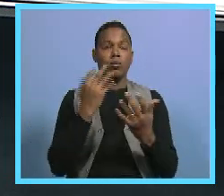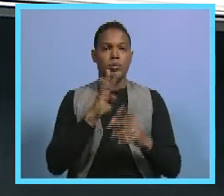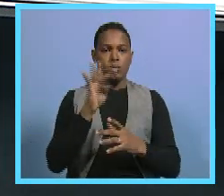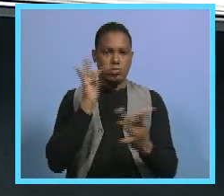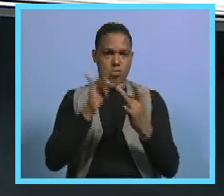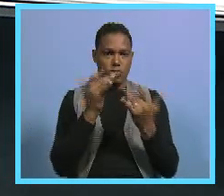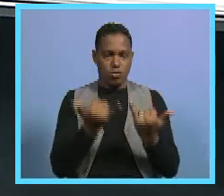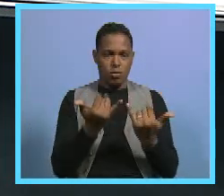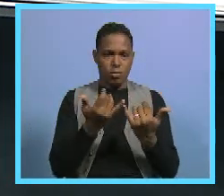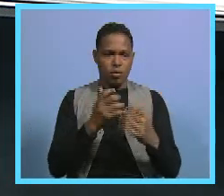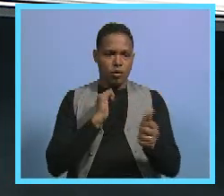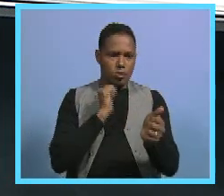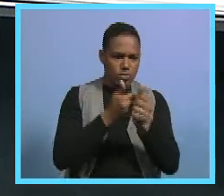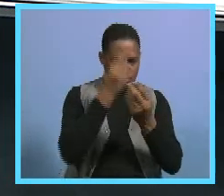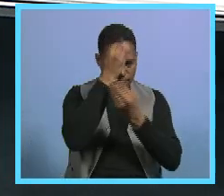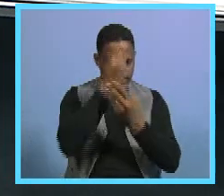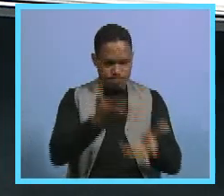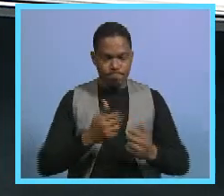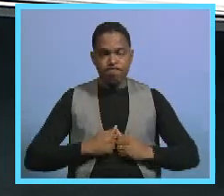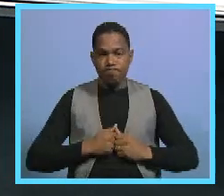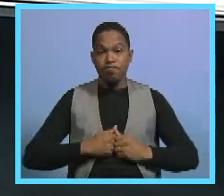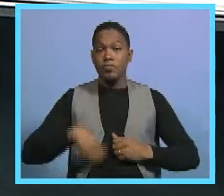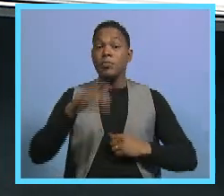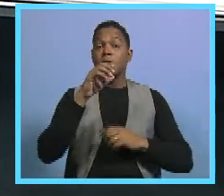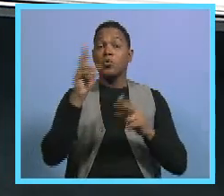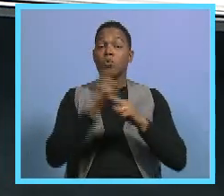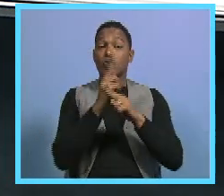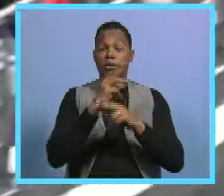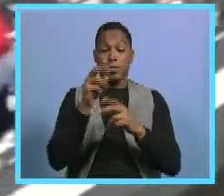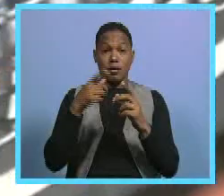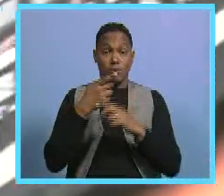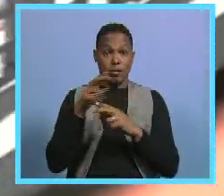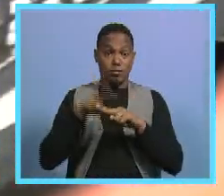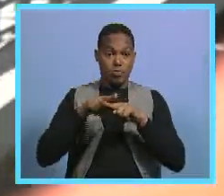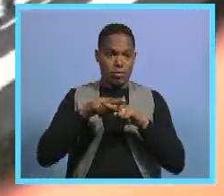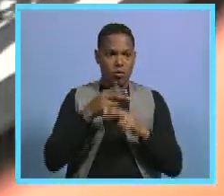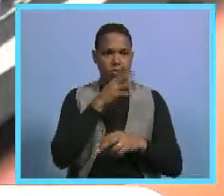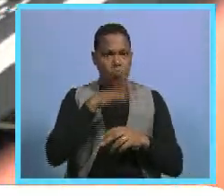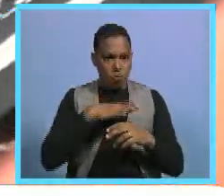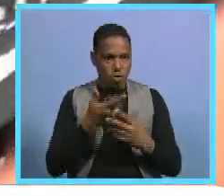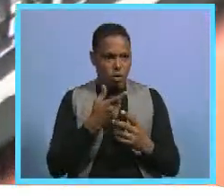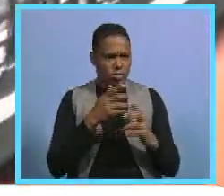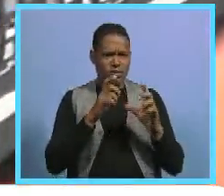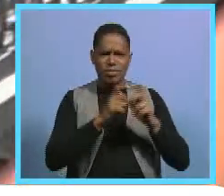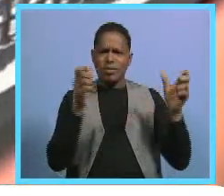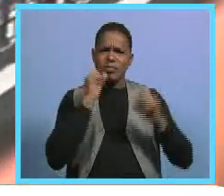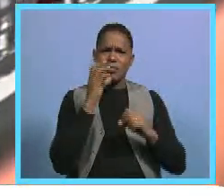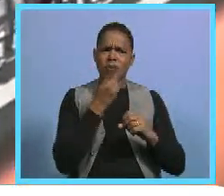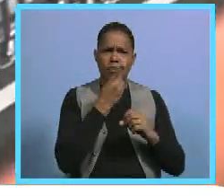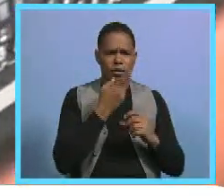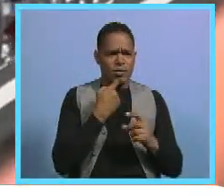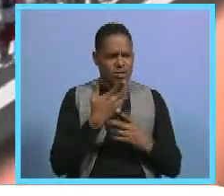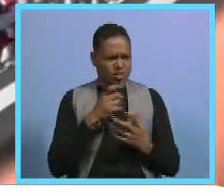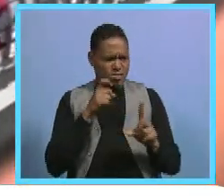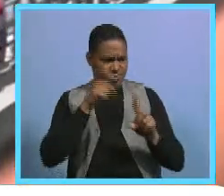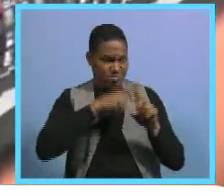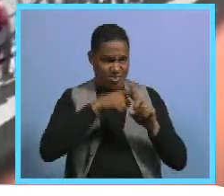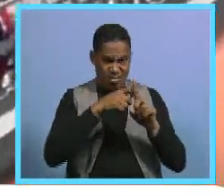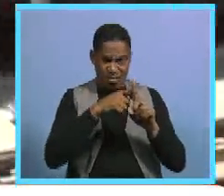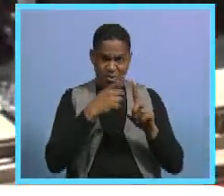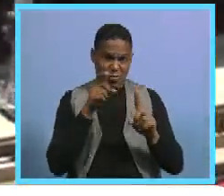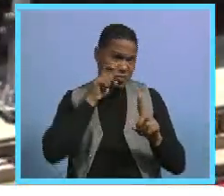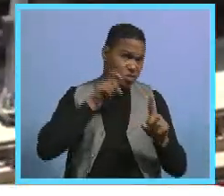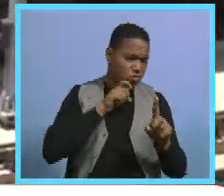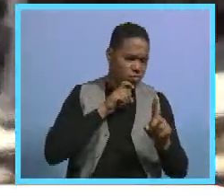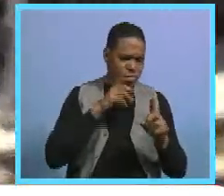4 conecta con una actualización informativa. Usuarias del metro, mujeres feminas del Gran Santo Domingo, rechazaron que hayan sido víctimas de acoso